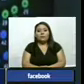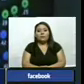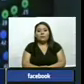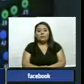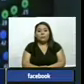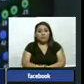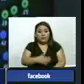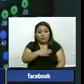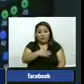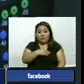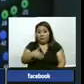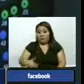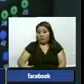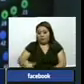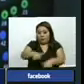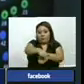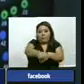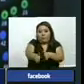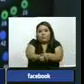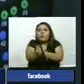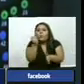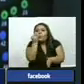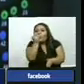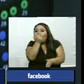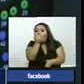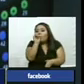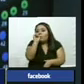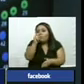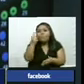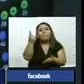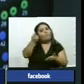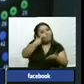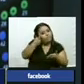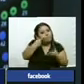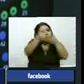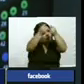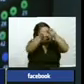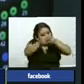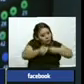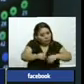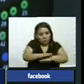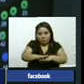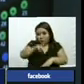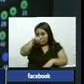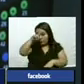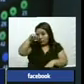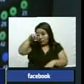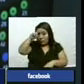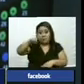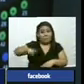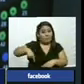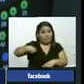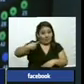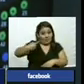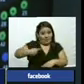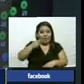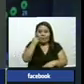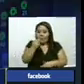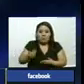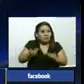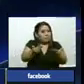El presidente de la Asamblea Legislativa, Norman Quijano, habla de ahorro y austeridad al cierre de su gestión. Mañana deberá entregar el